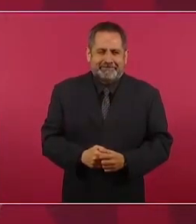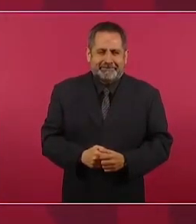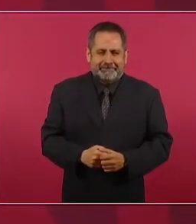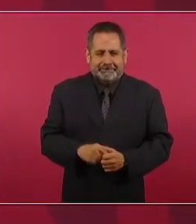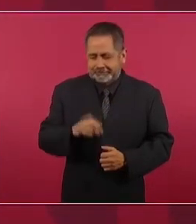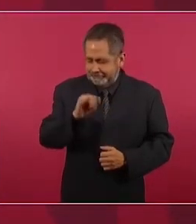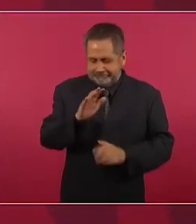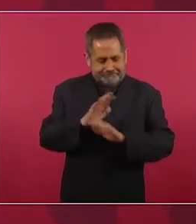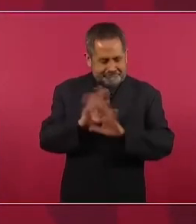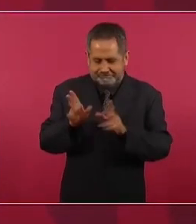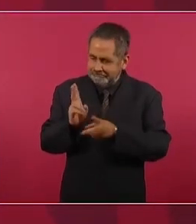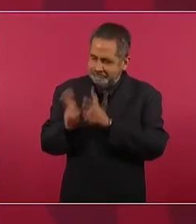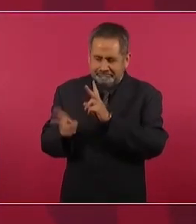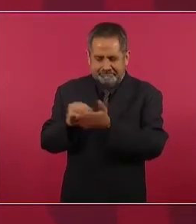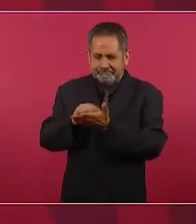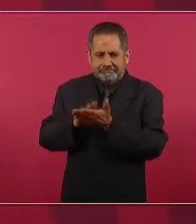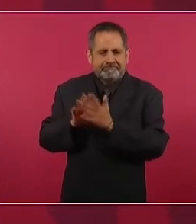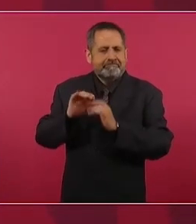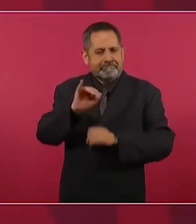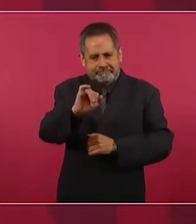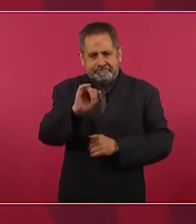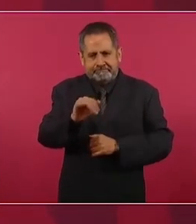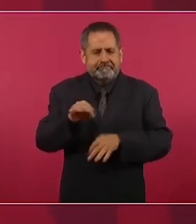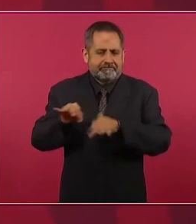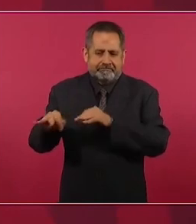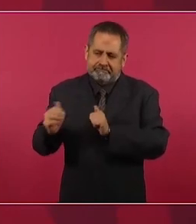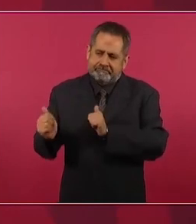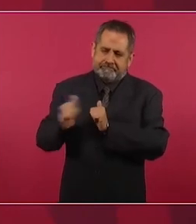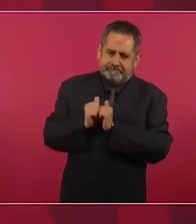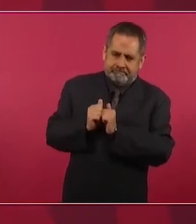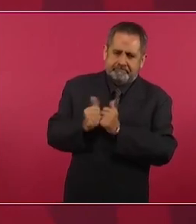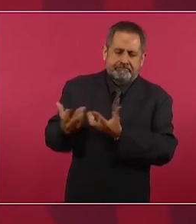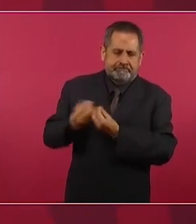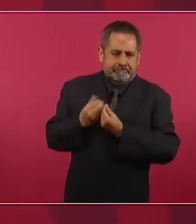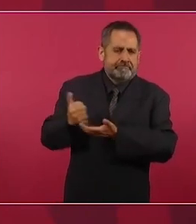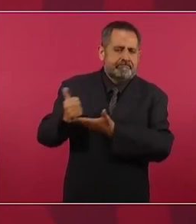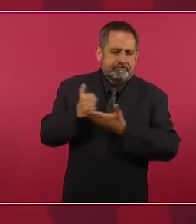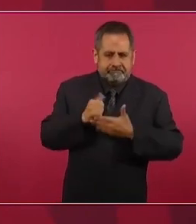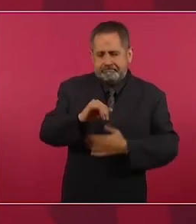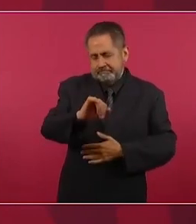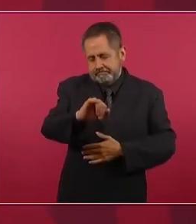Sí, ya va a trabajar, nos va a ayudar.